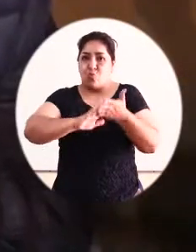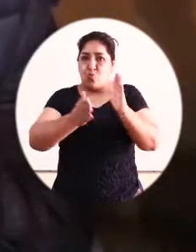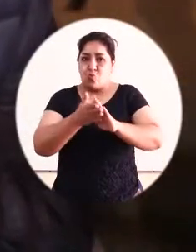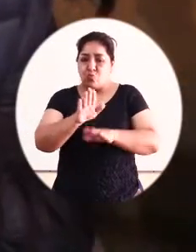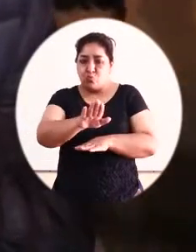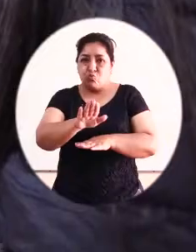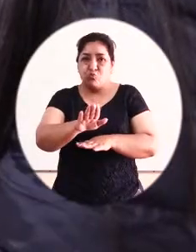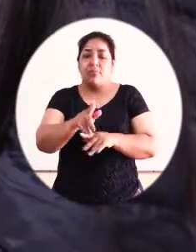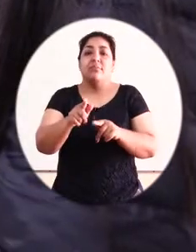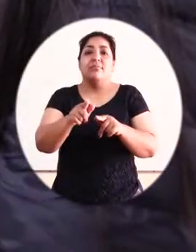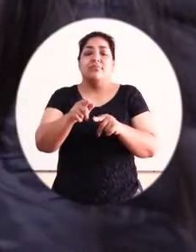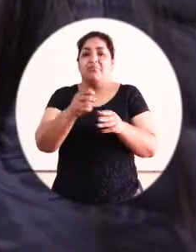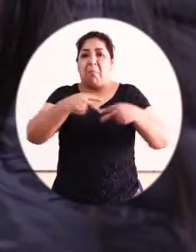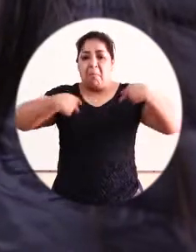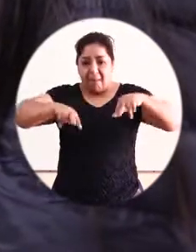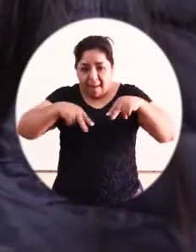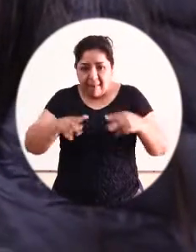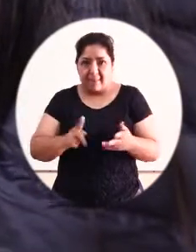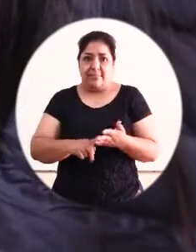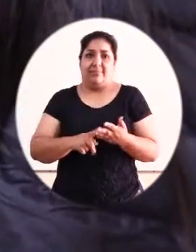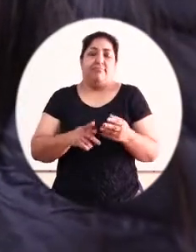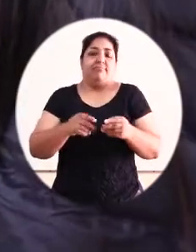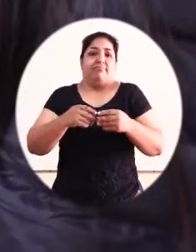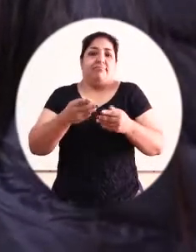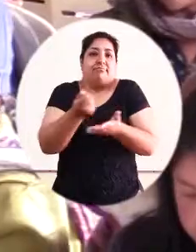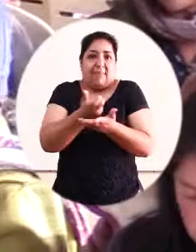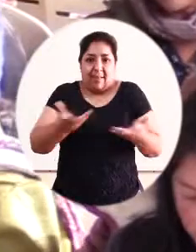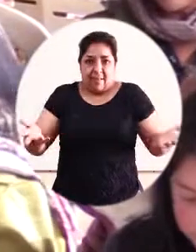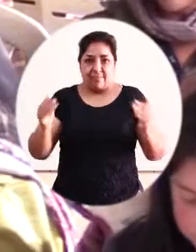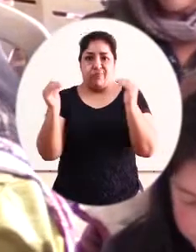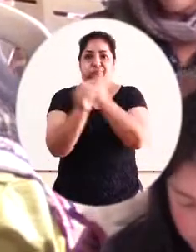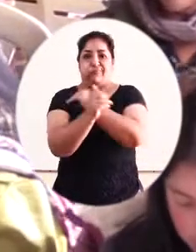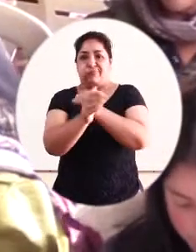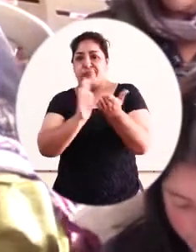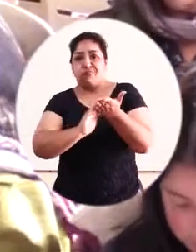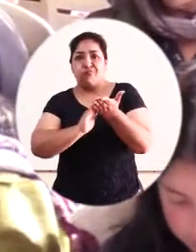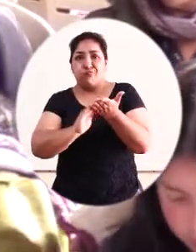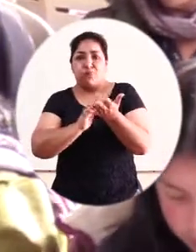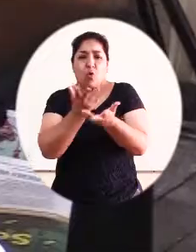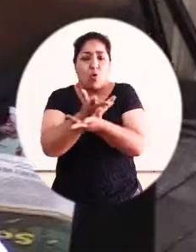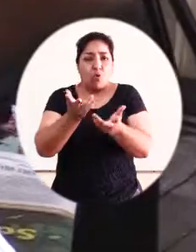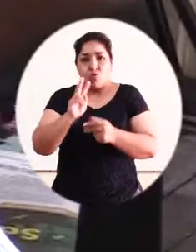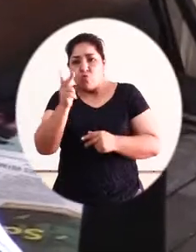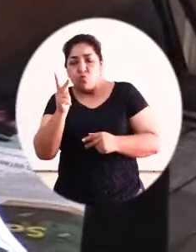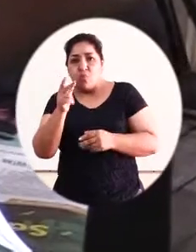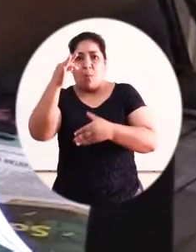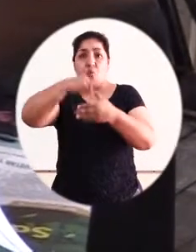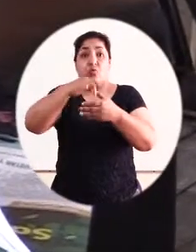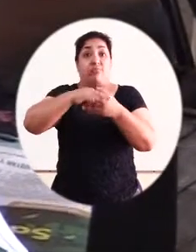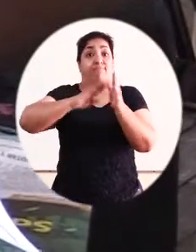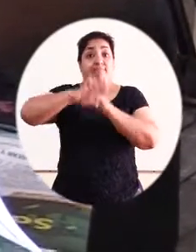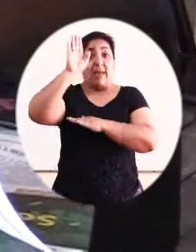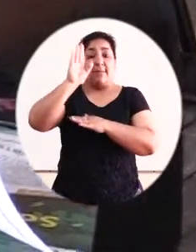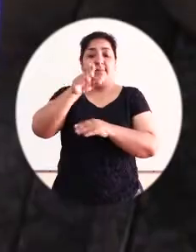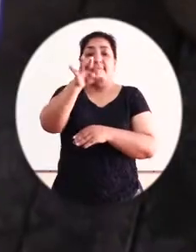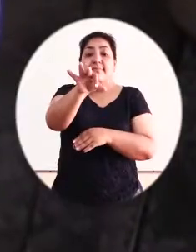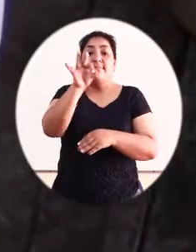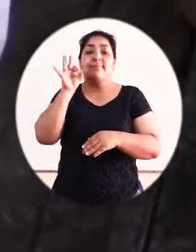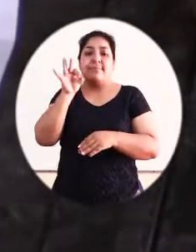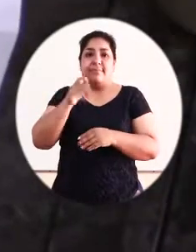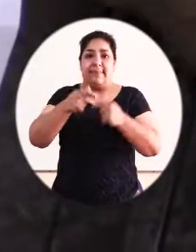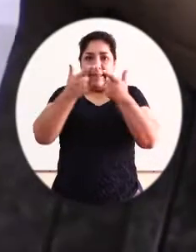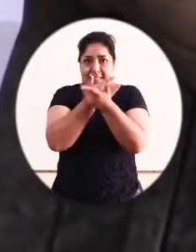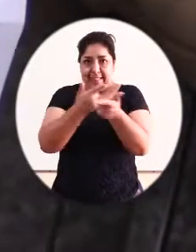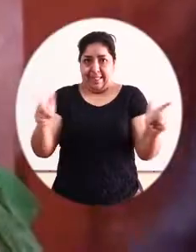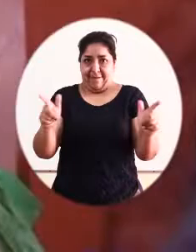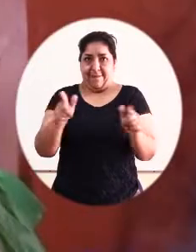parques para los niños y niñas materiales para el mantenimiento de vías y muchos otros fueron los más votados y elegidos